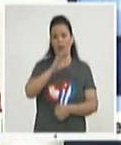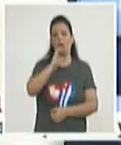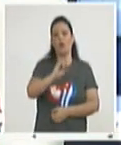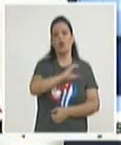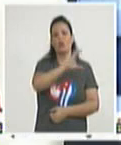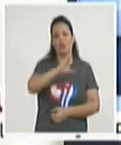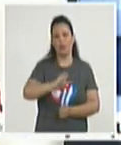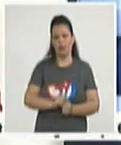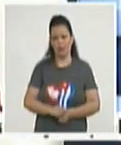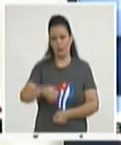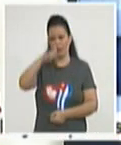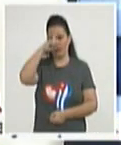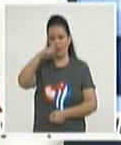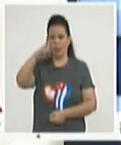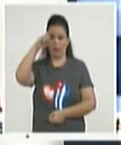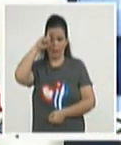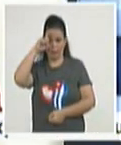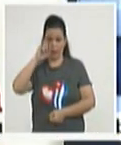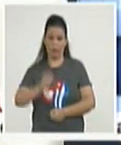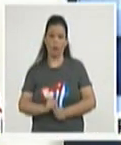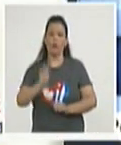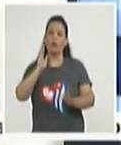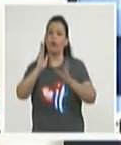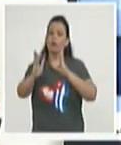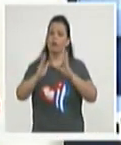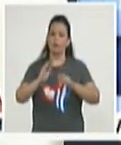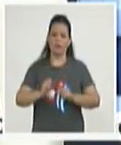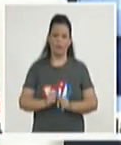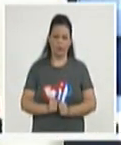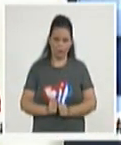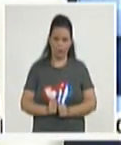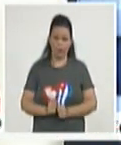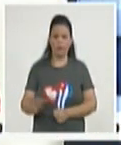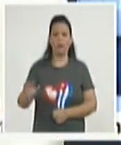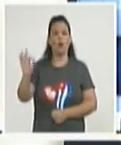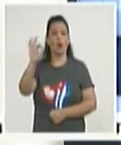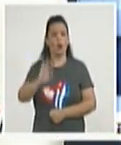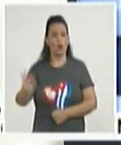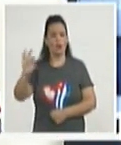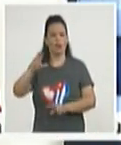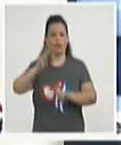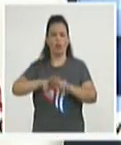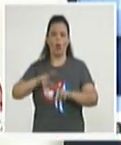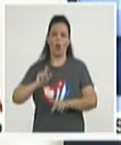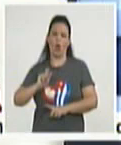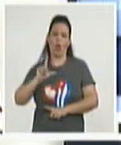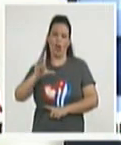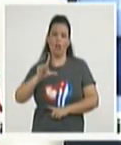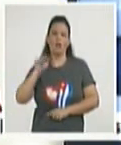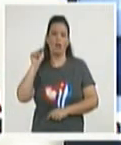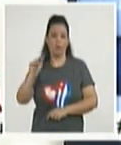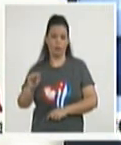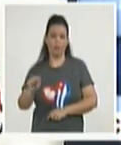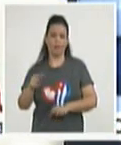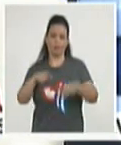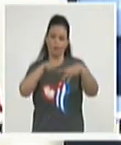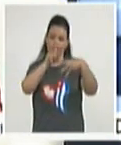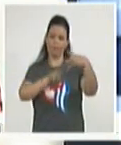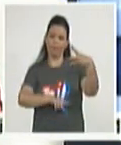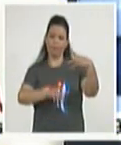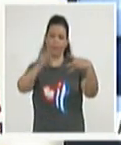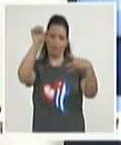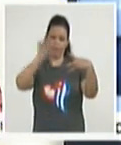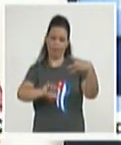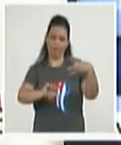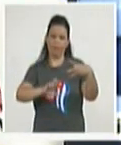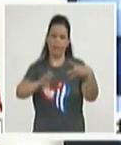Santi Espíritus en la región central y en el oriente, Holguín, allí encabezando el panorama